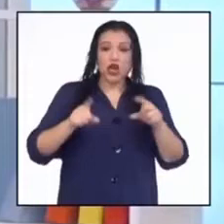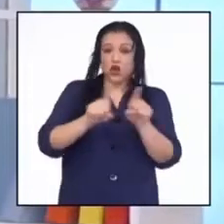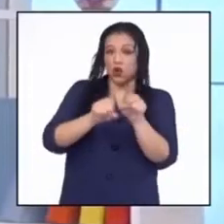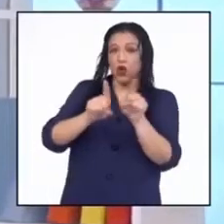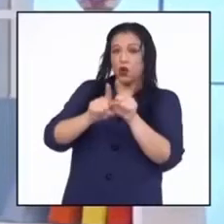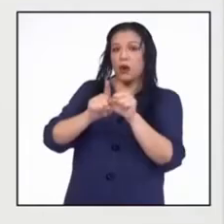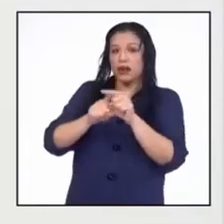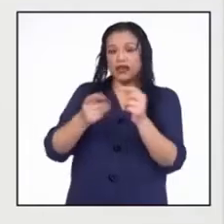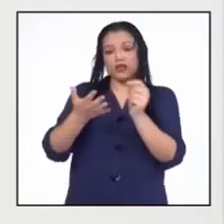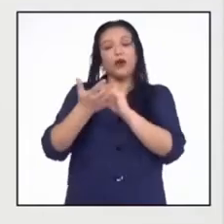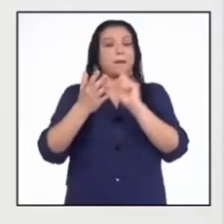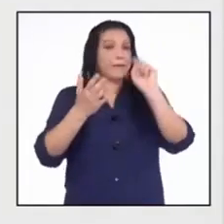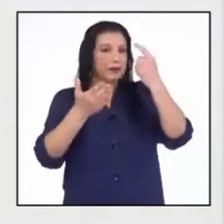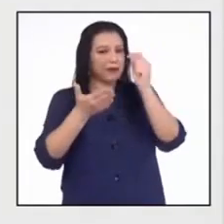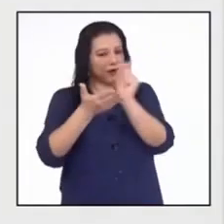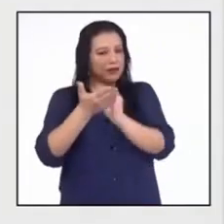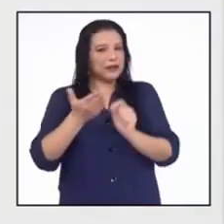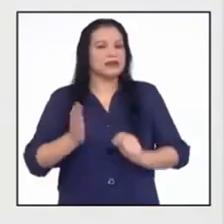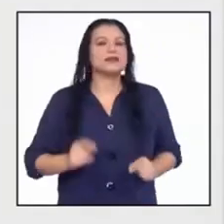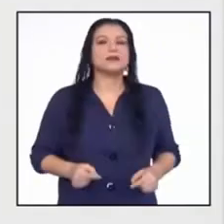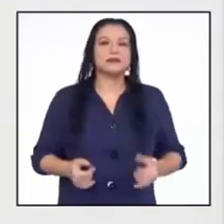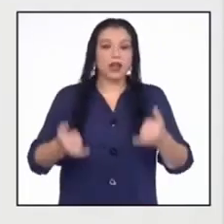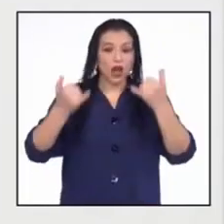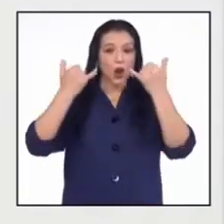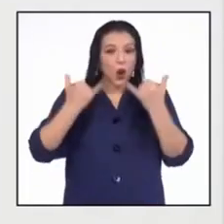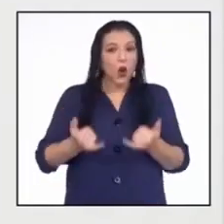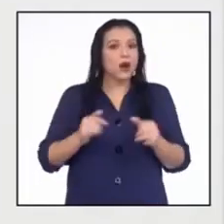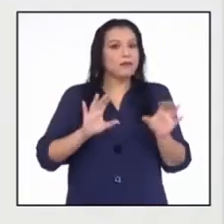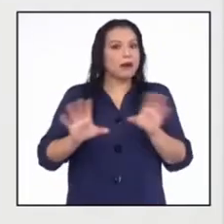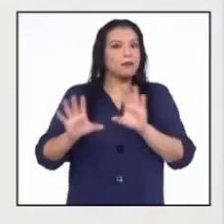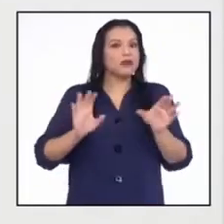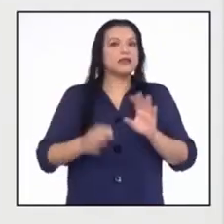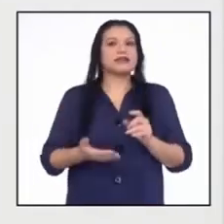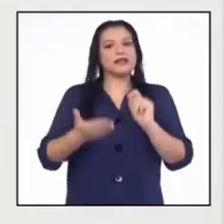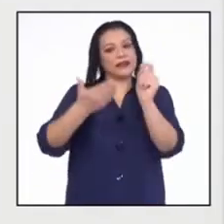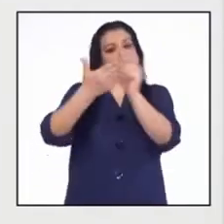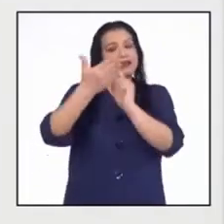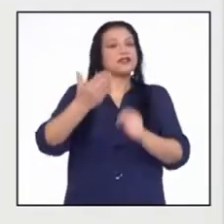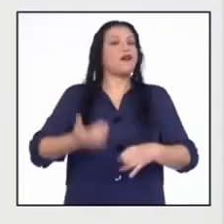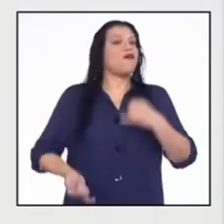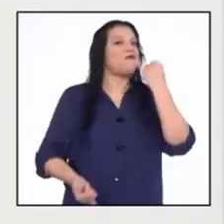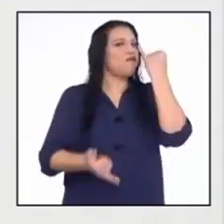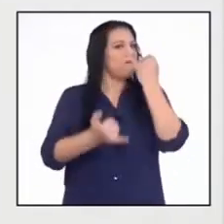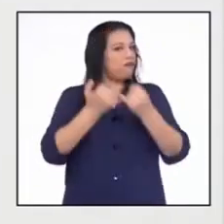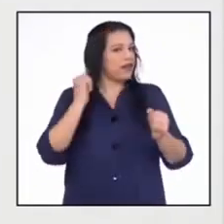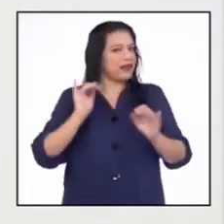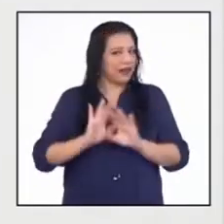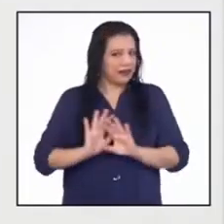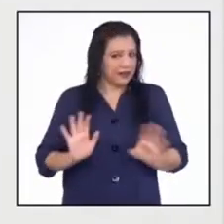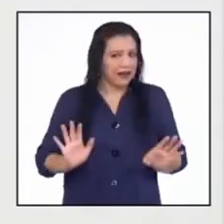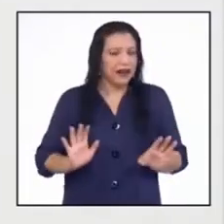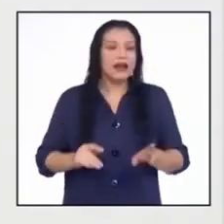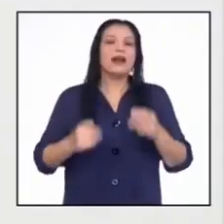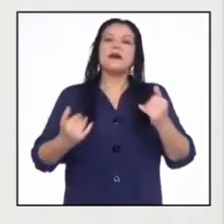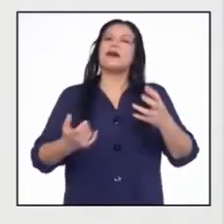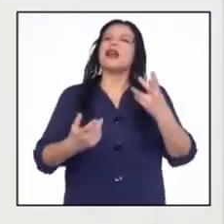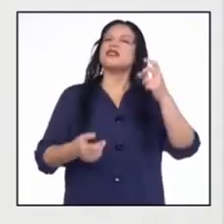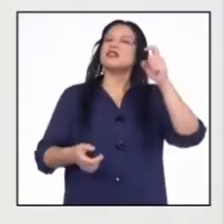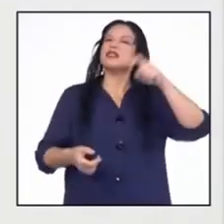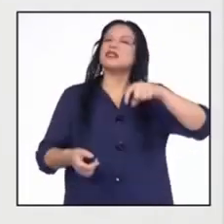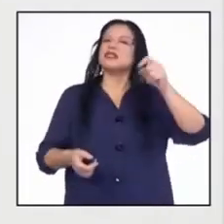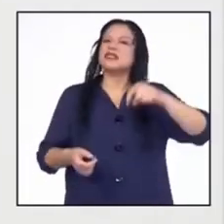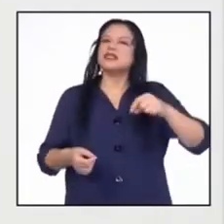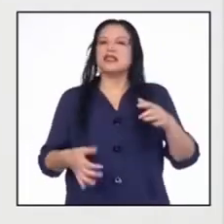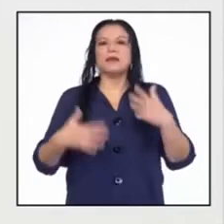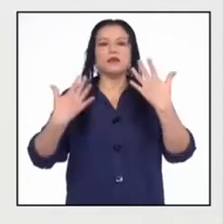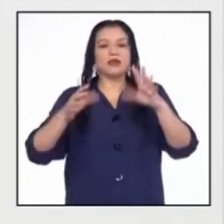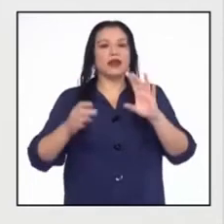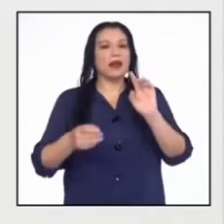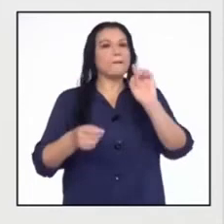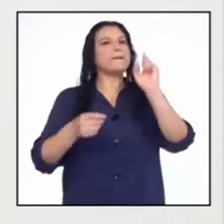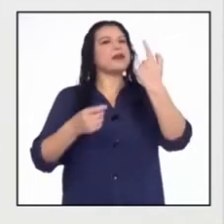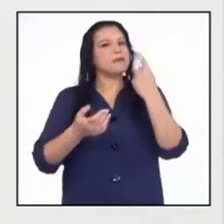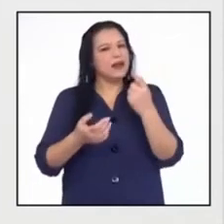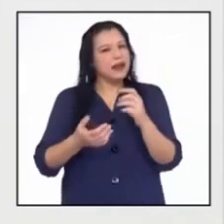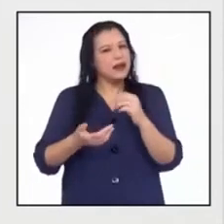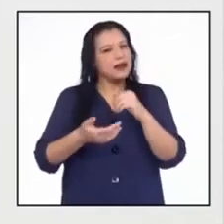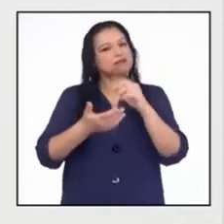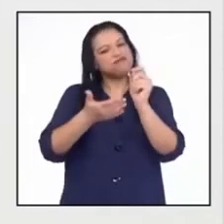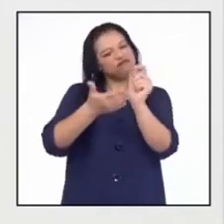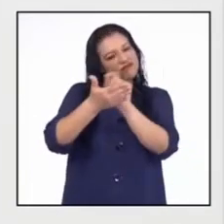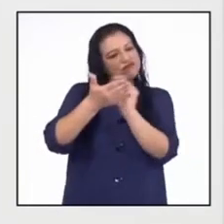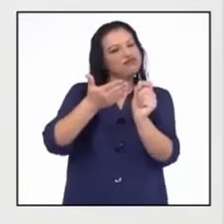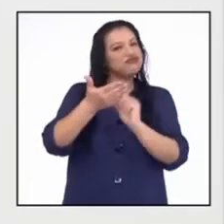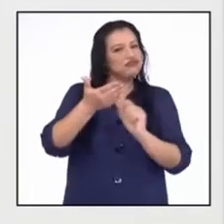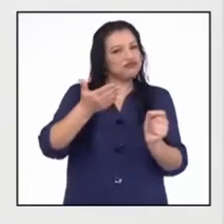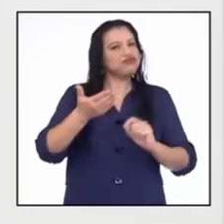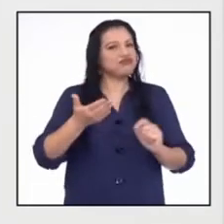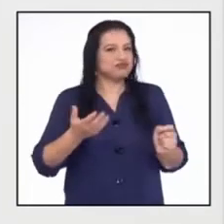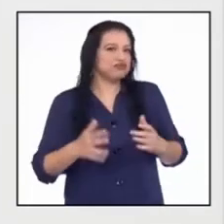Betsy. Bien, hoy elaboraremos nuestro texto final y para eso tendríamos que tener ya nuestras primeras versiones o